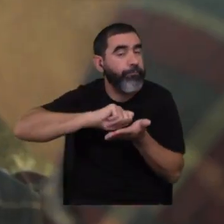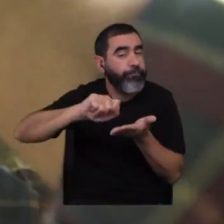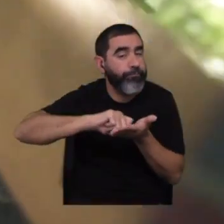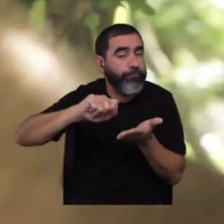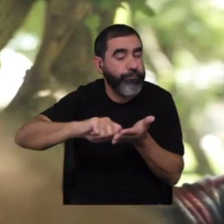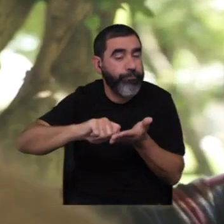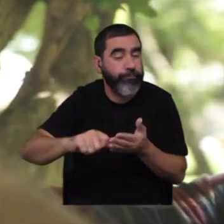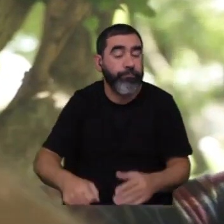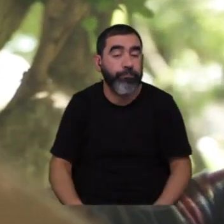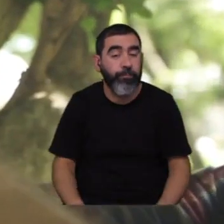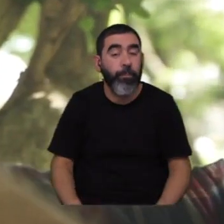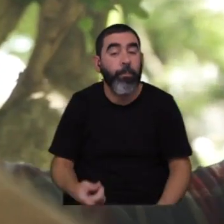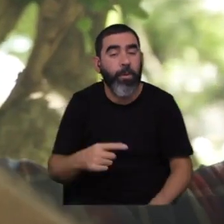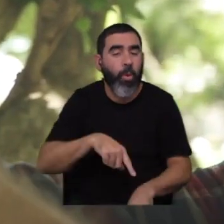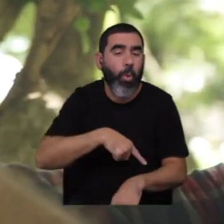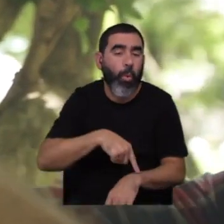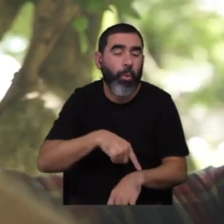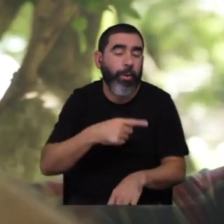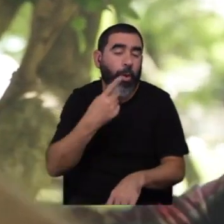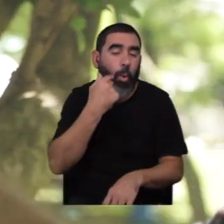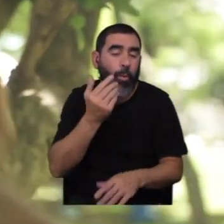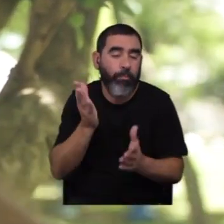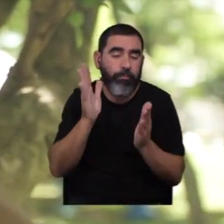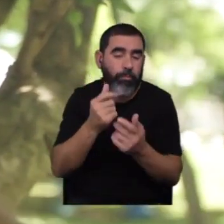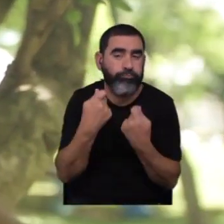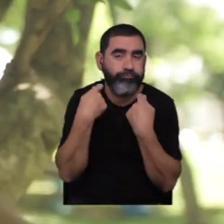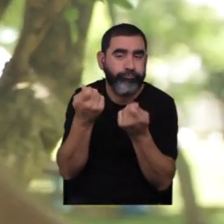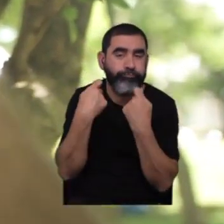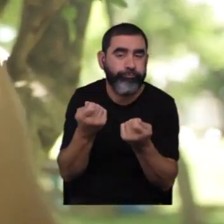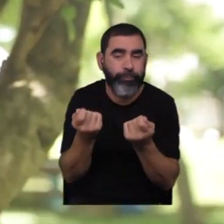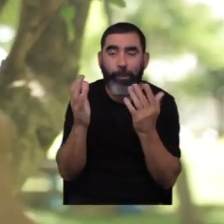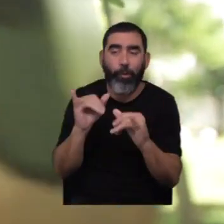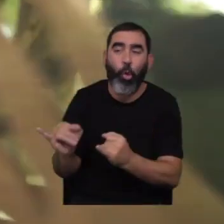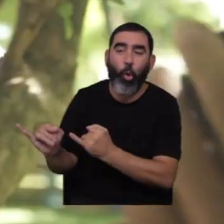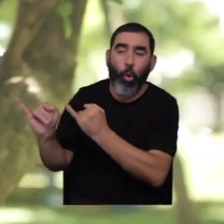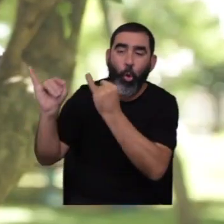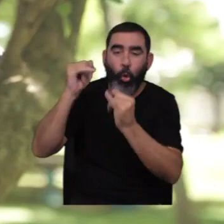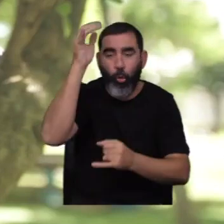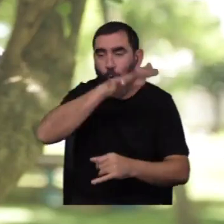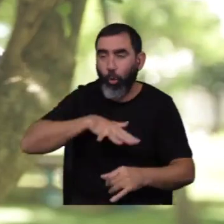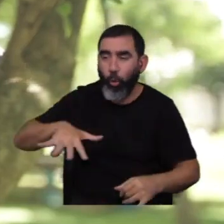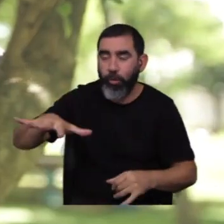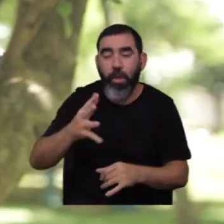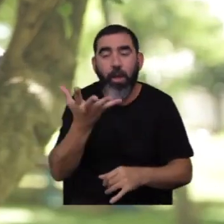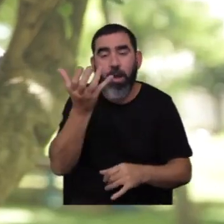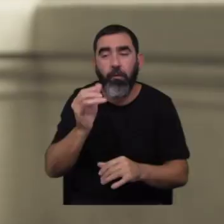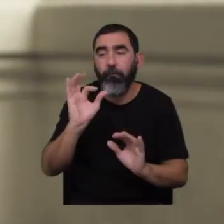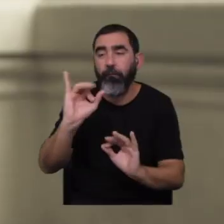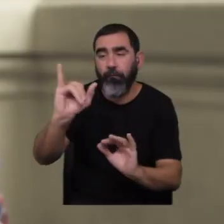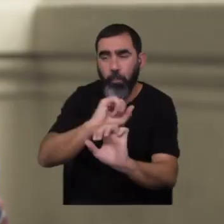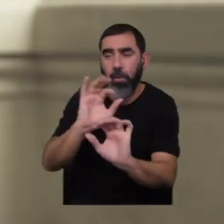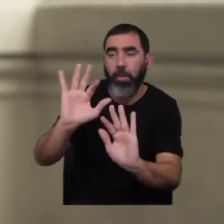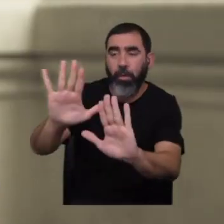en un lugar, pero las horas hombre son costosas y uno no puede estar todo el tiempo en el campo. Y los grabadores sí lo hacen.